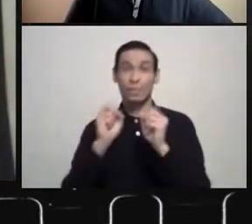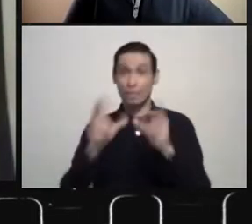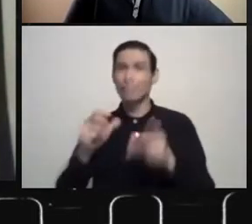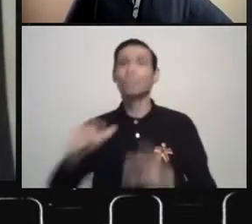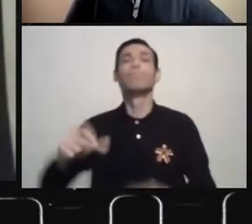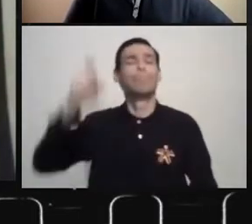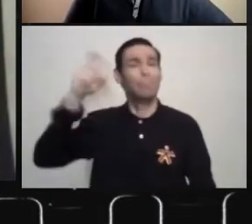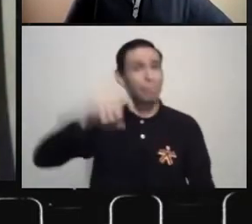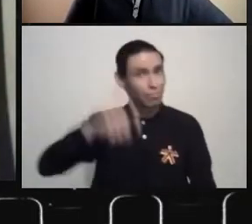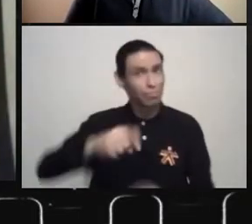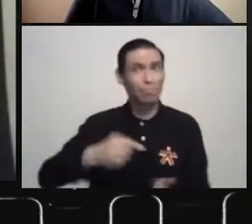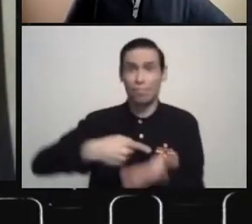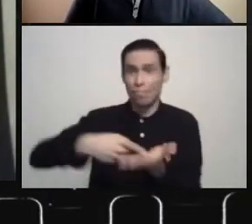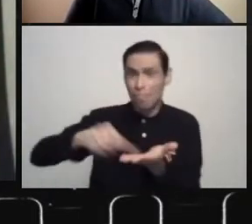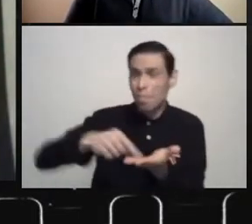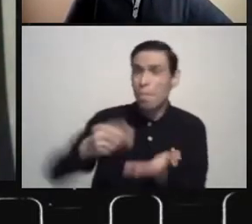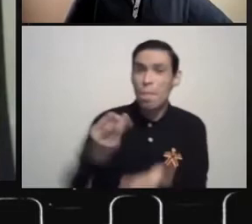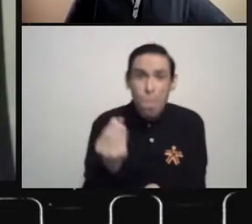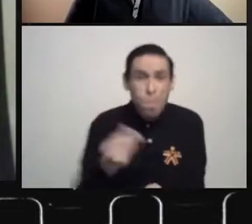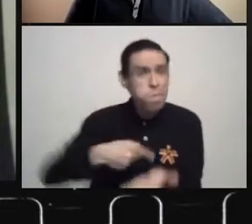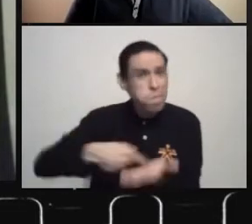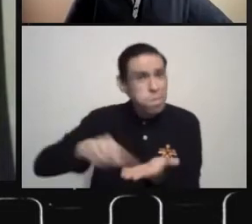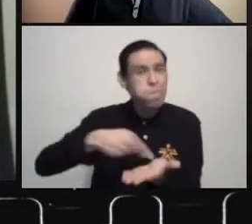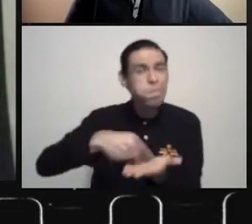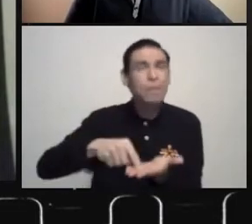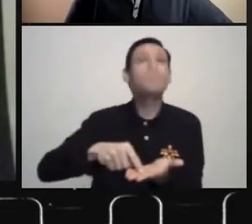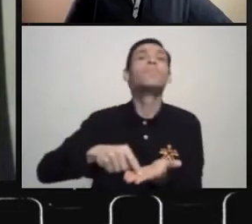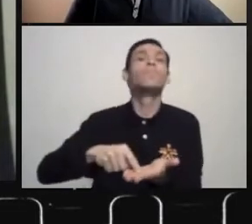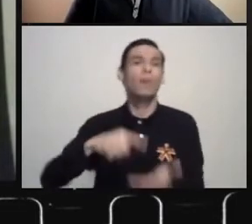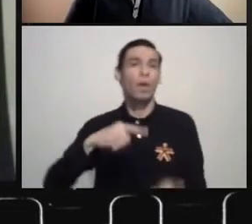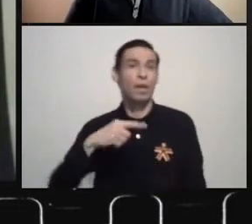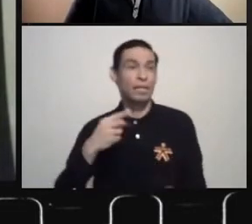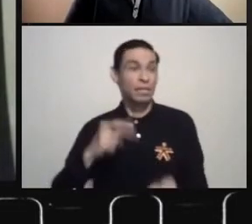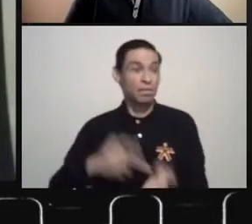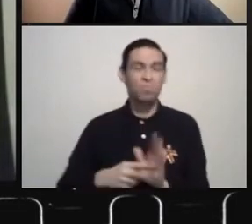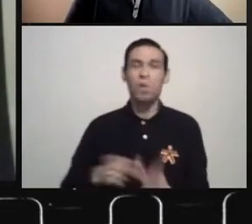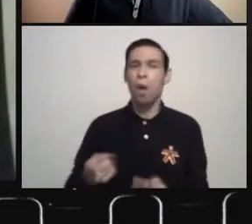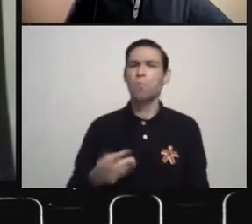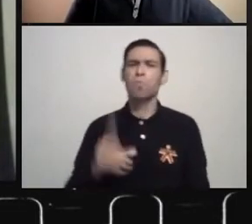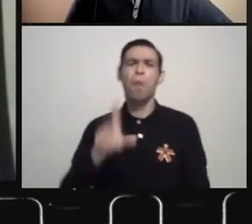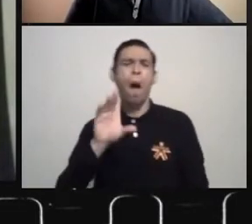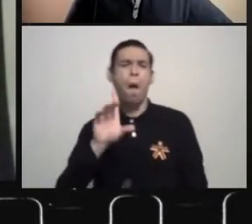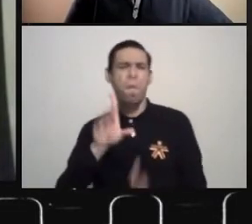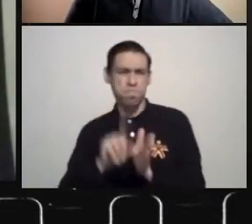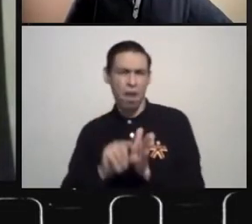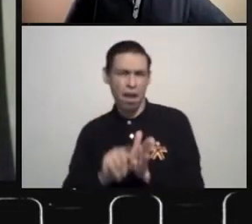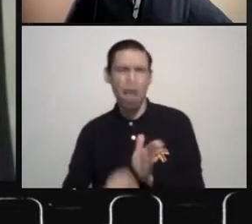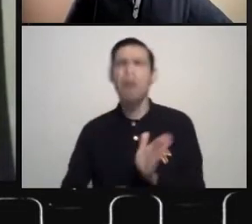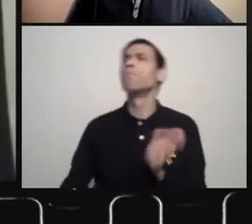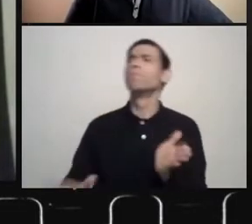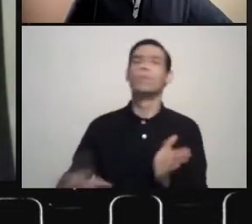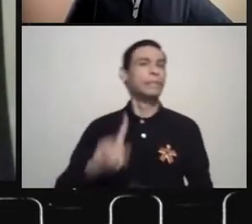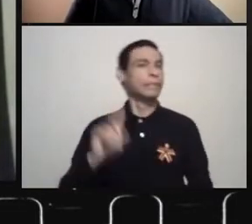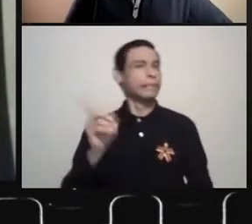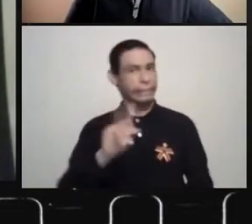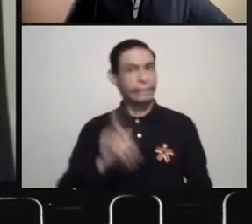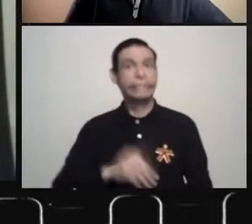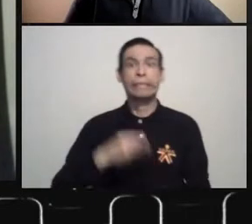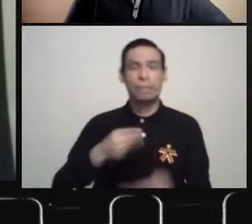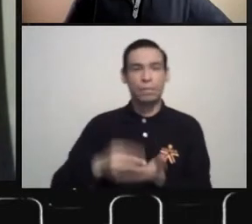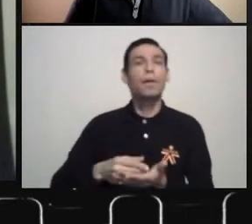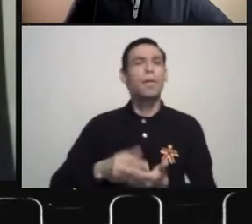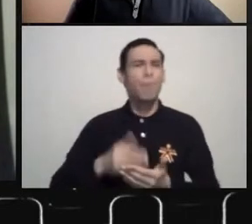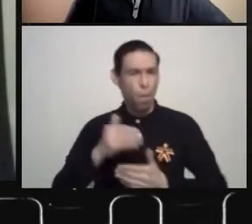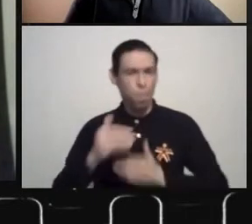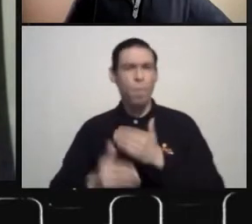trabaja en el medio, o sea, no es un medio económico, pero hoy en día cada vez es más fácil hacerlo